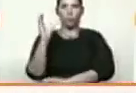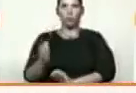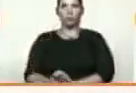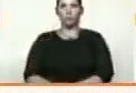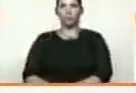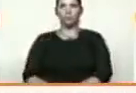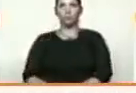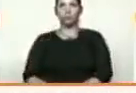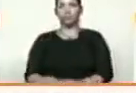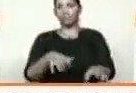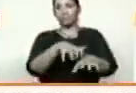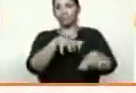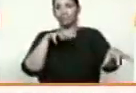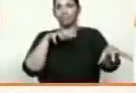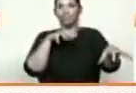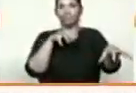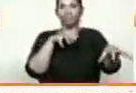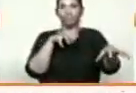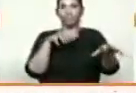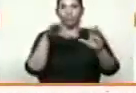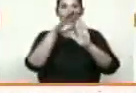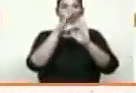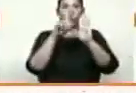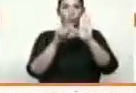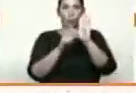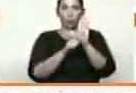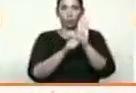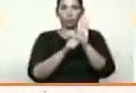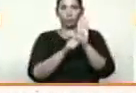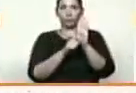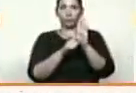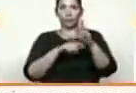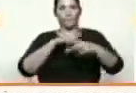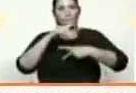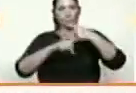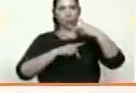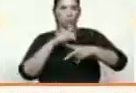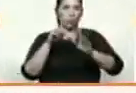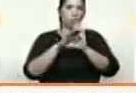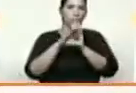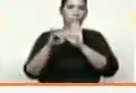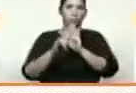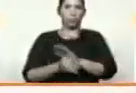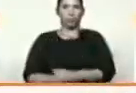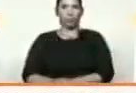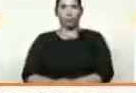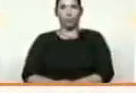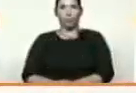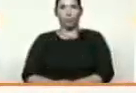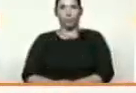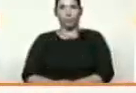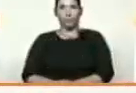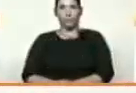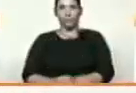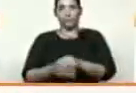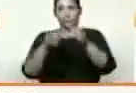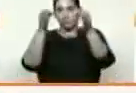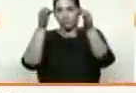La mayoría de las constituciones o procesos constituyentes, en